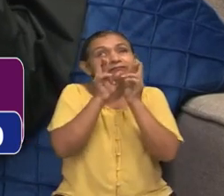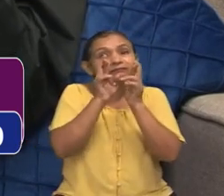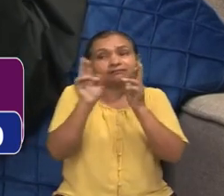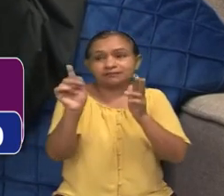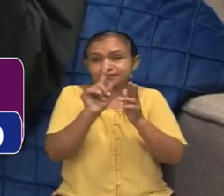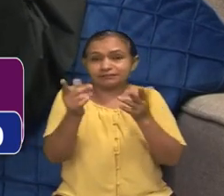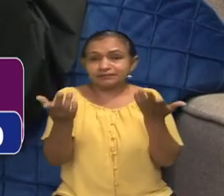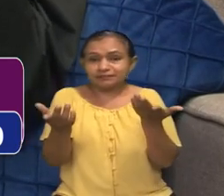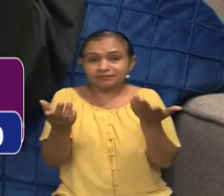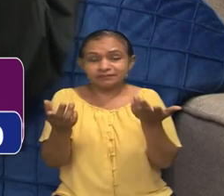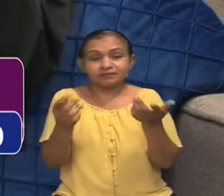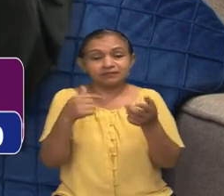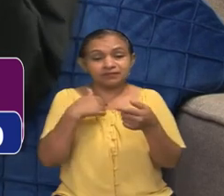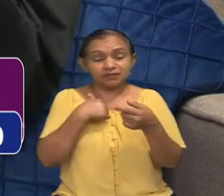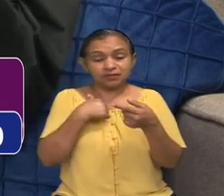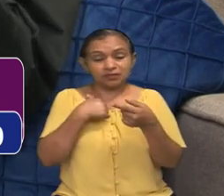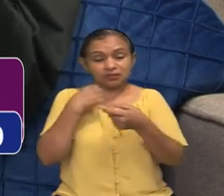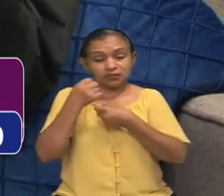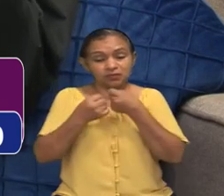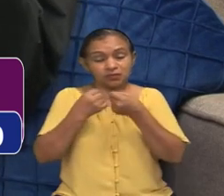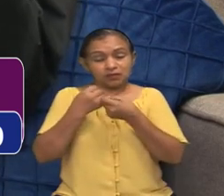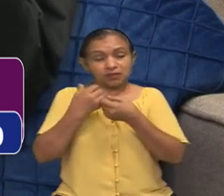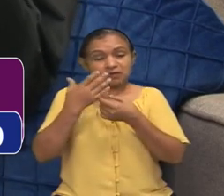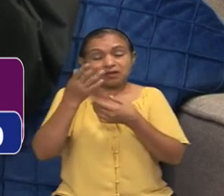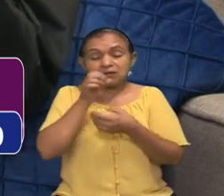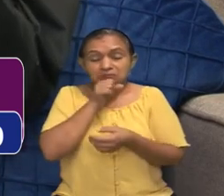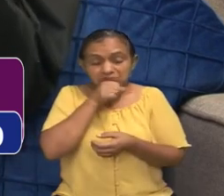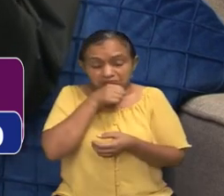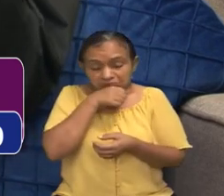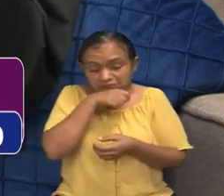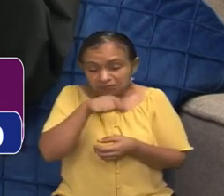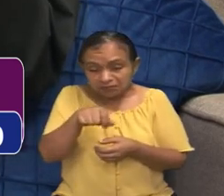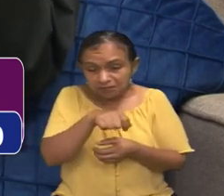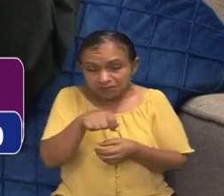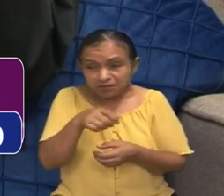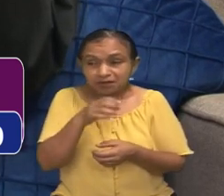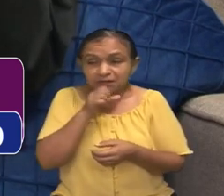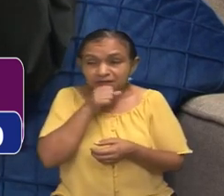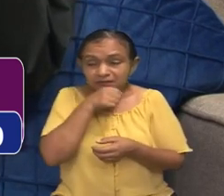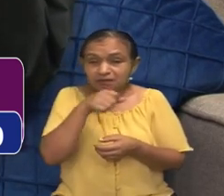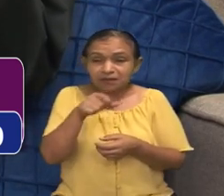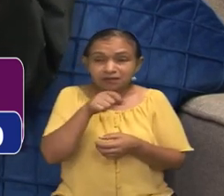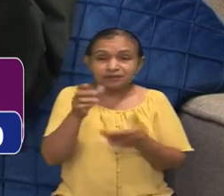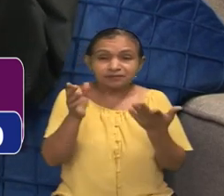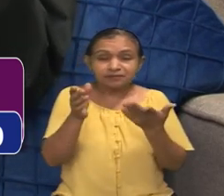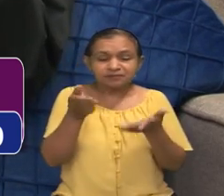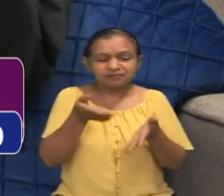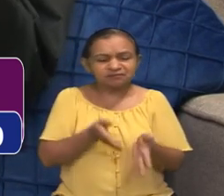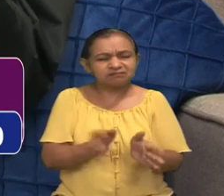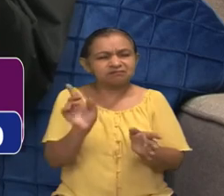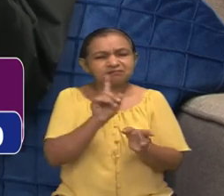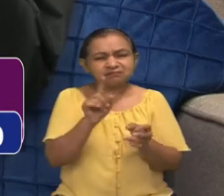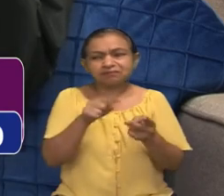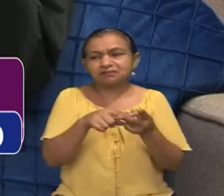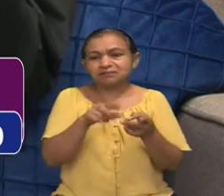el concepto de que cuando ya cumpliste tu vida útil, en teoría, pues, tu periodo reproductivo, productivo, ya lo